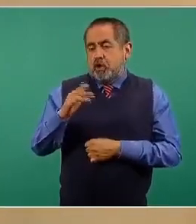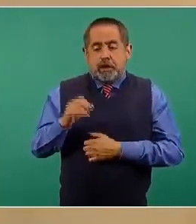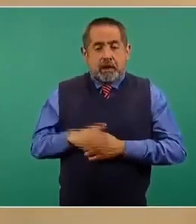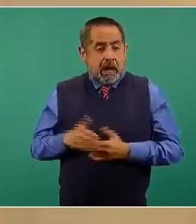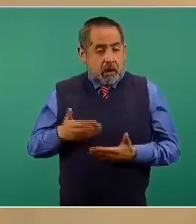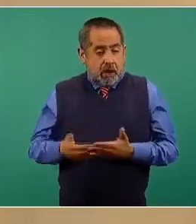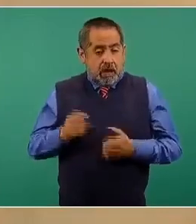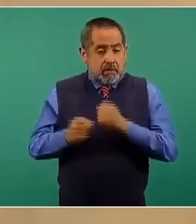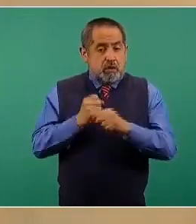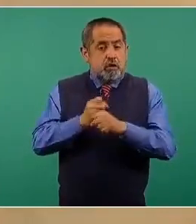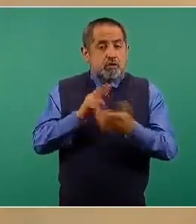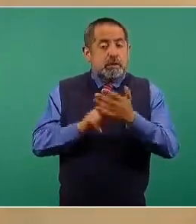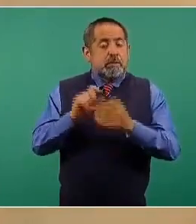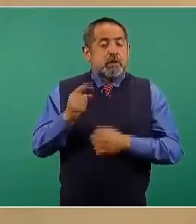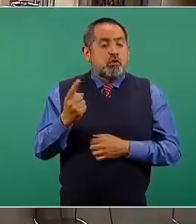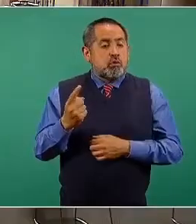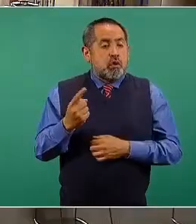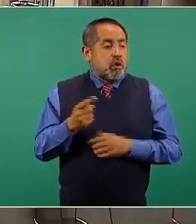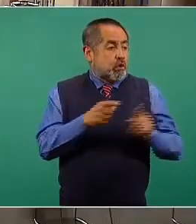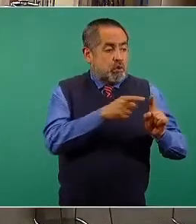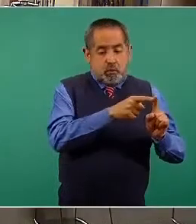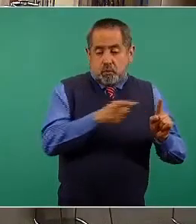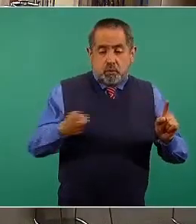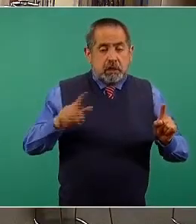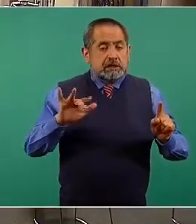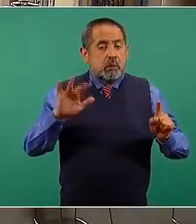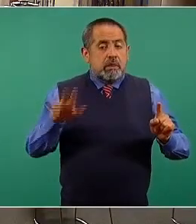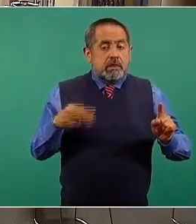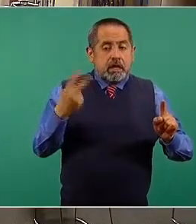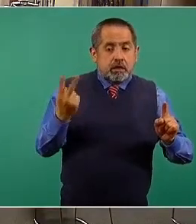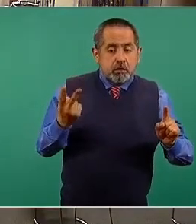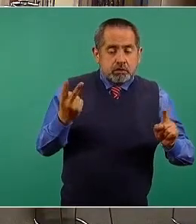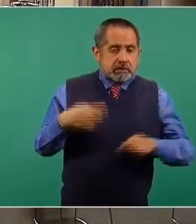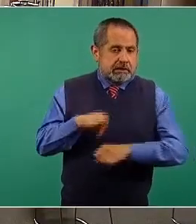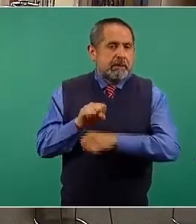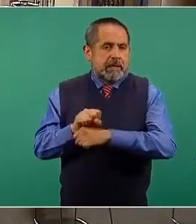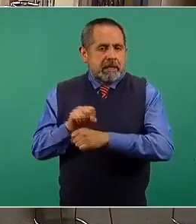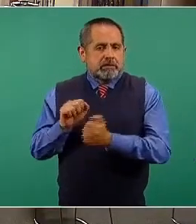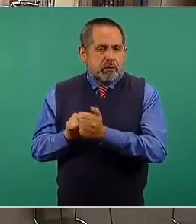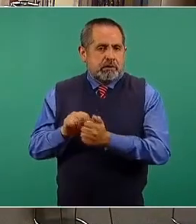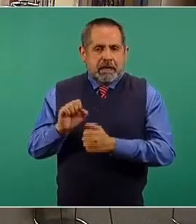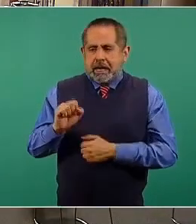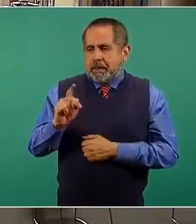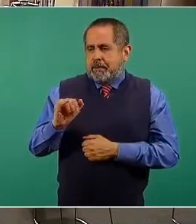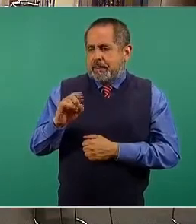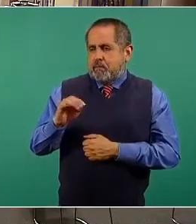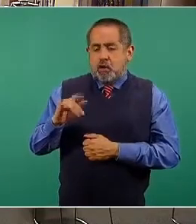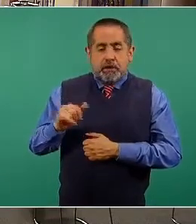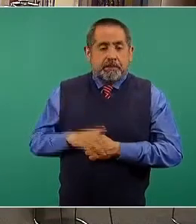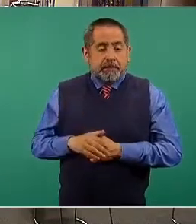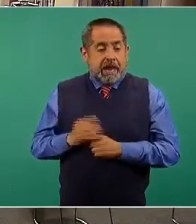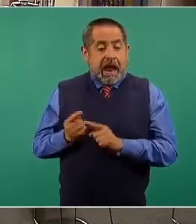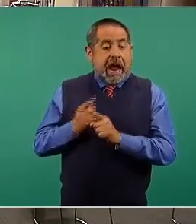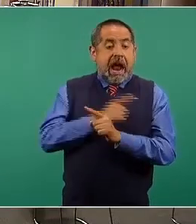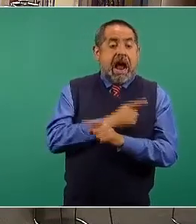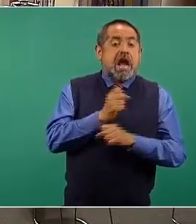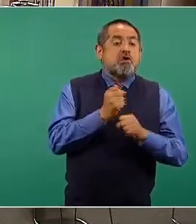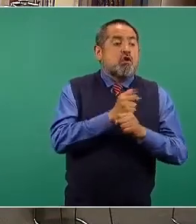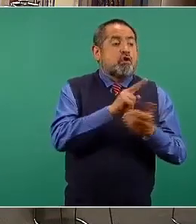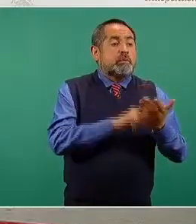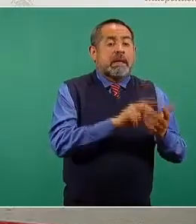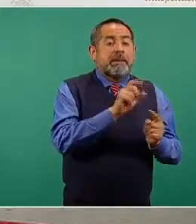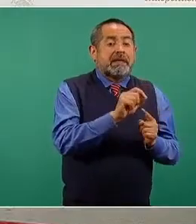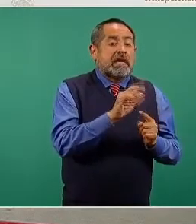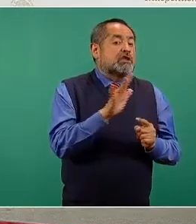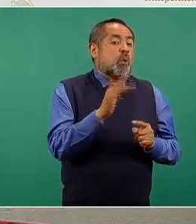2021, tiene 52 semanas epidemiológicas. El año 2020 tuvo